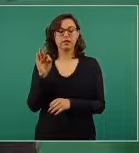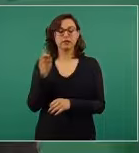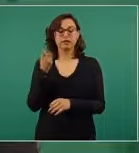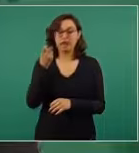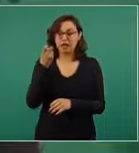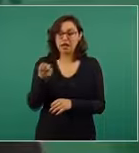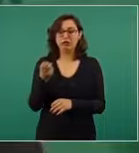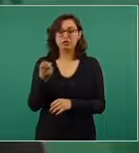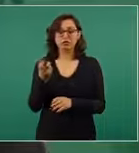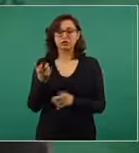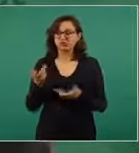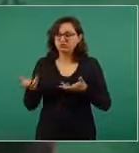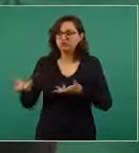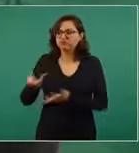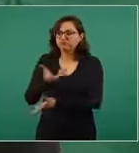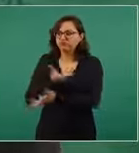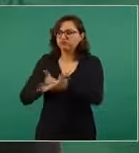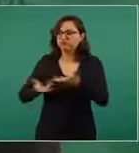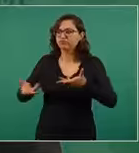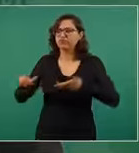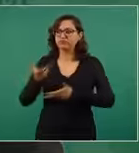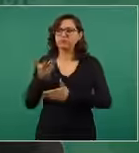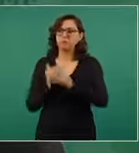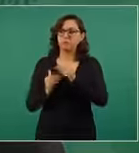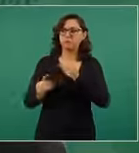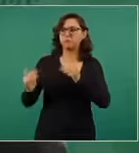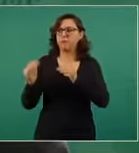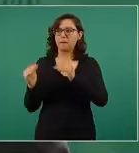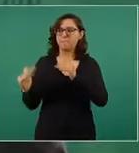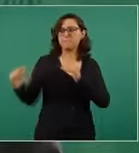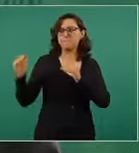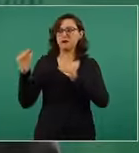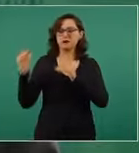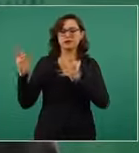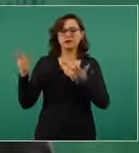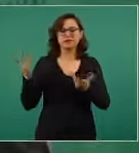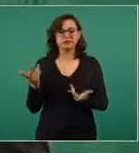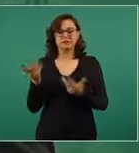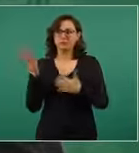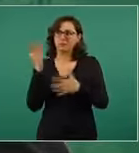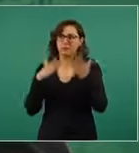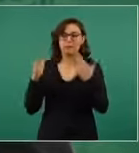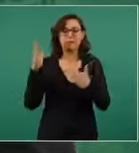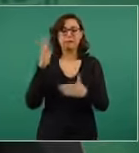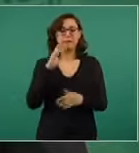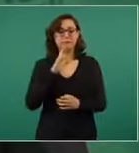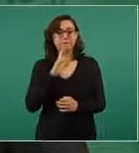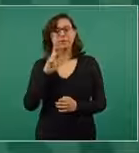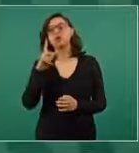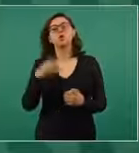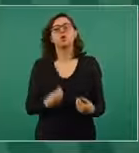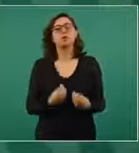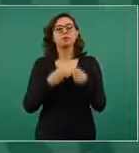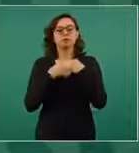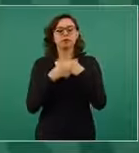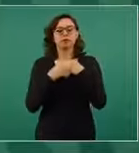es movilidad social. Y no permitir que los